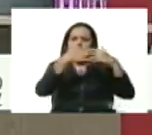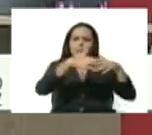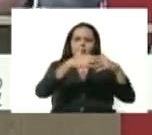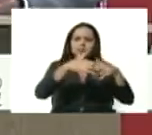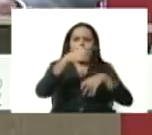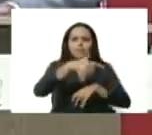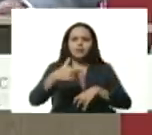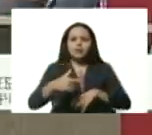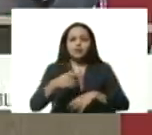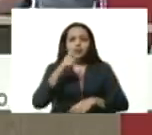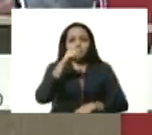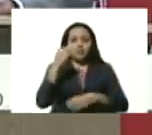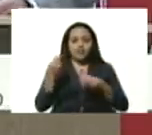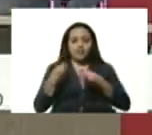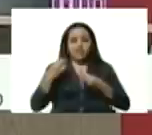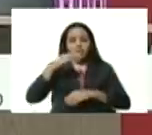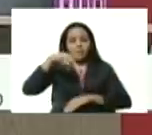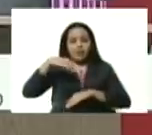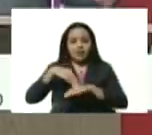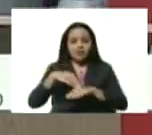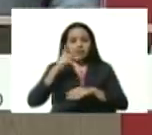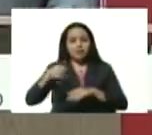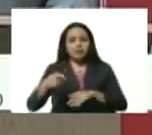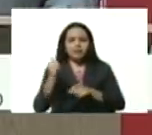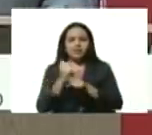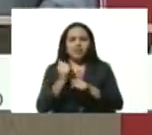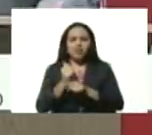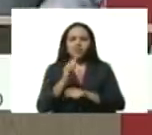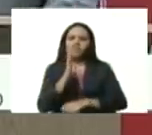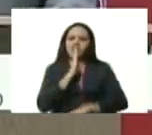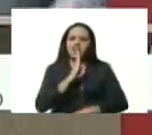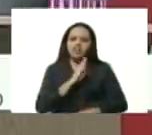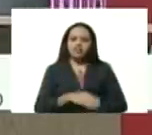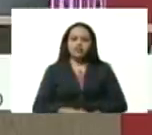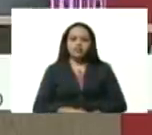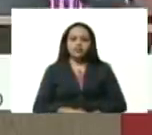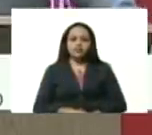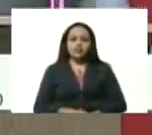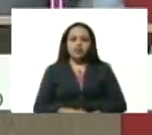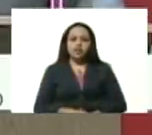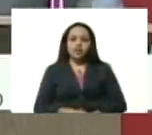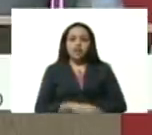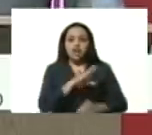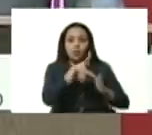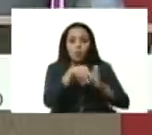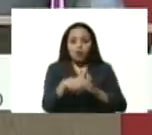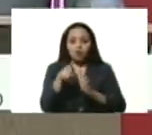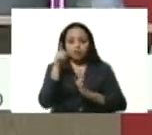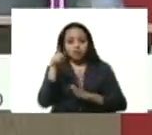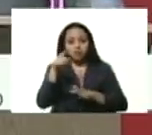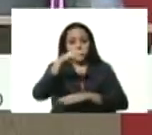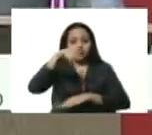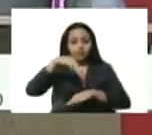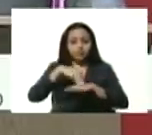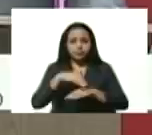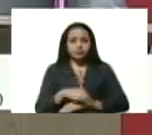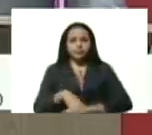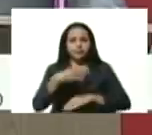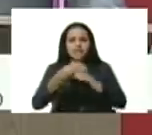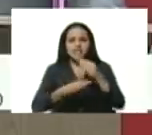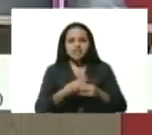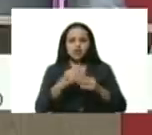de Miami, empresarios venezolanos, ex banqueros en Miami, corruptos en Miami, hicieron una